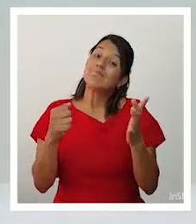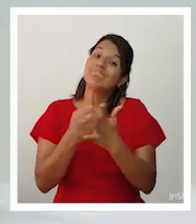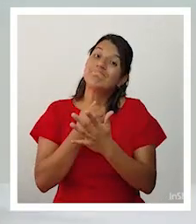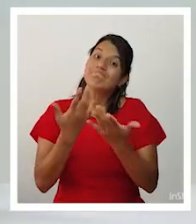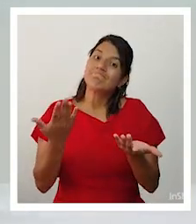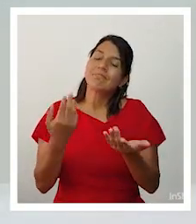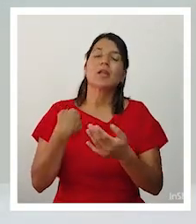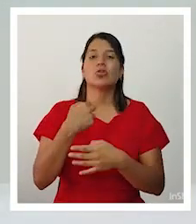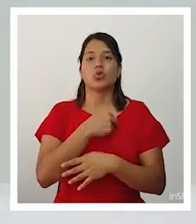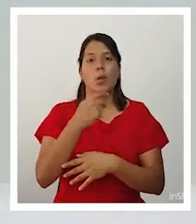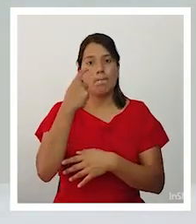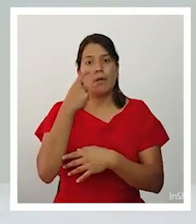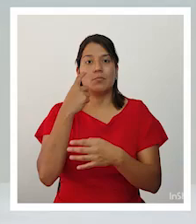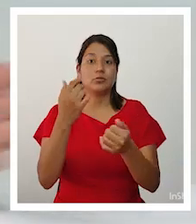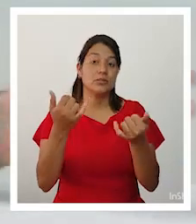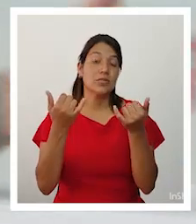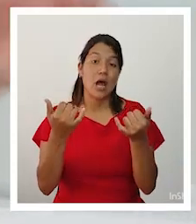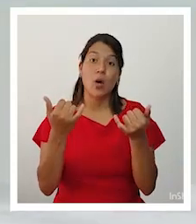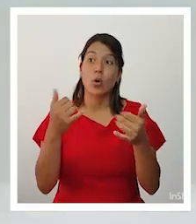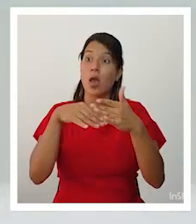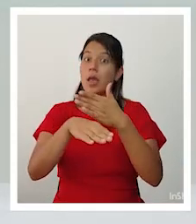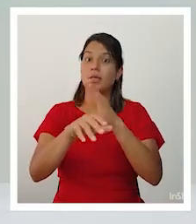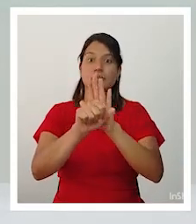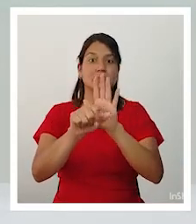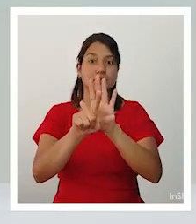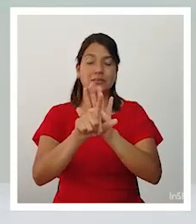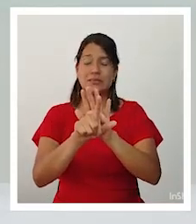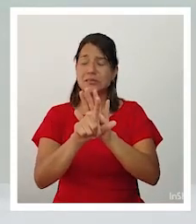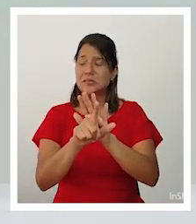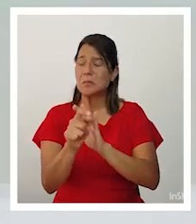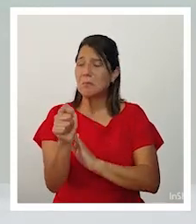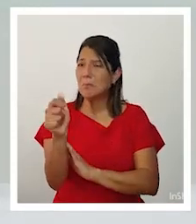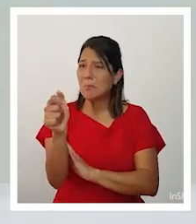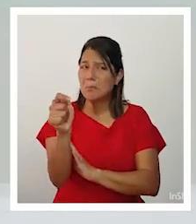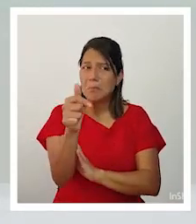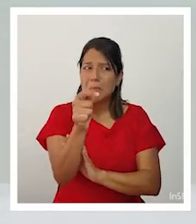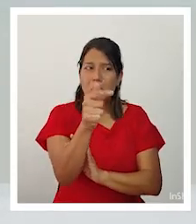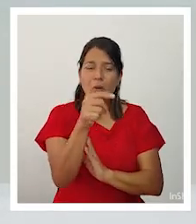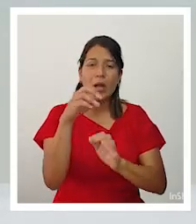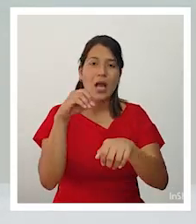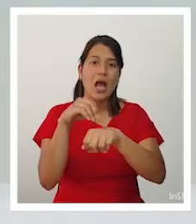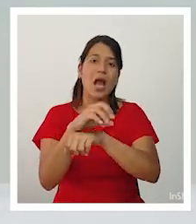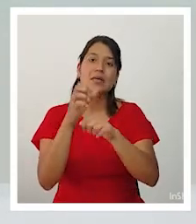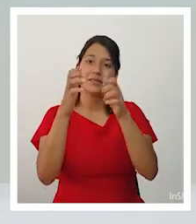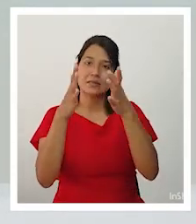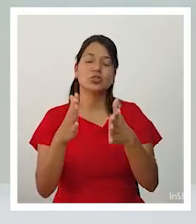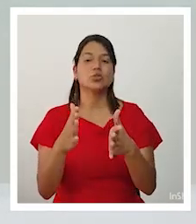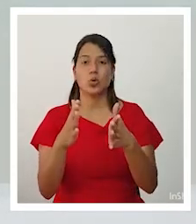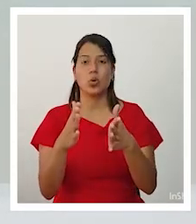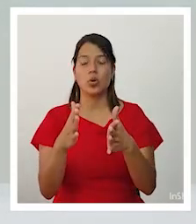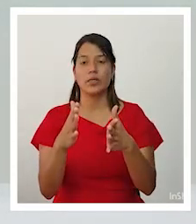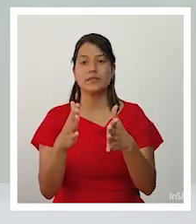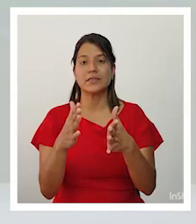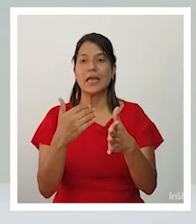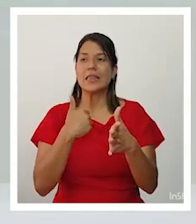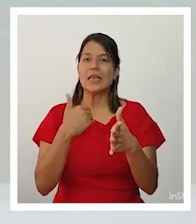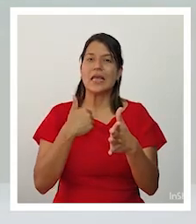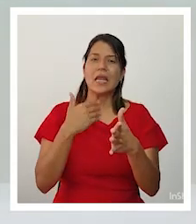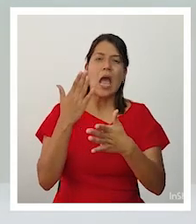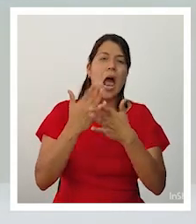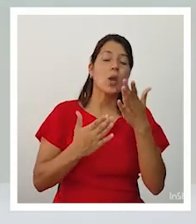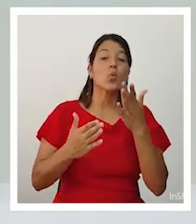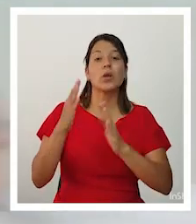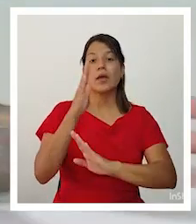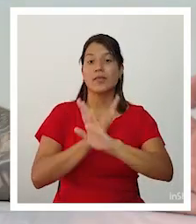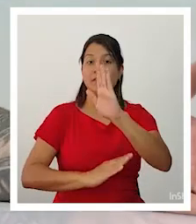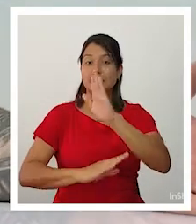bueno, vemos de que hoy en día en la Asamblea Legislativa son muy pocos los asesores que hay que tienen alguna situación de